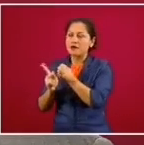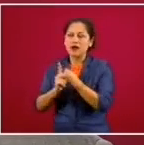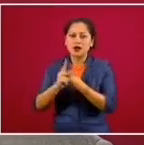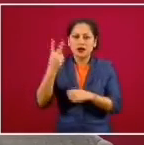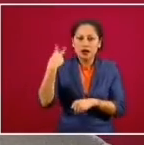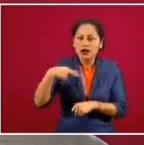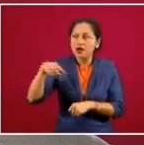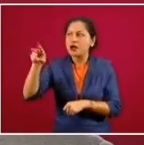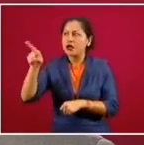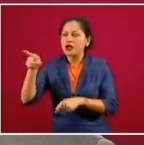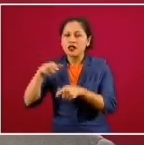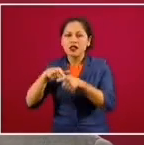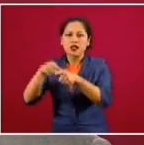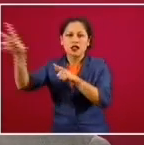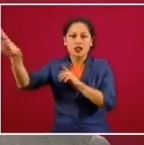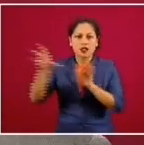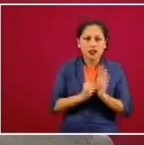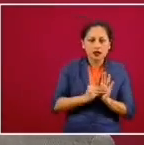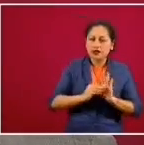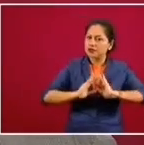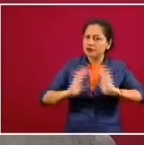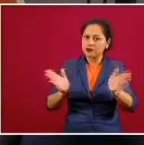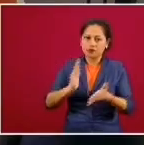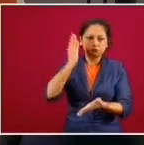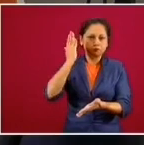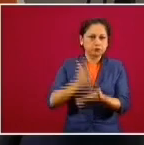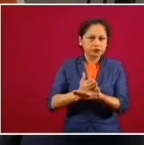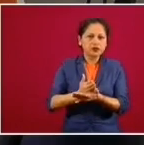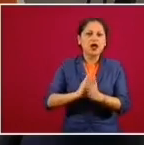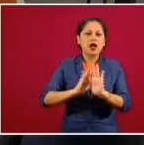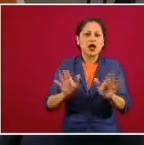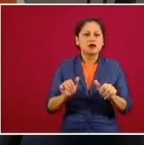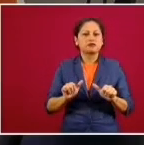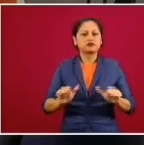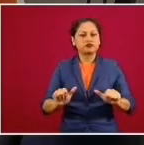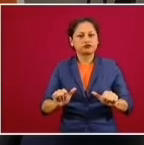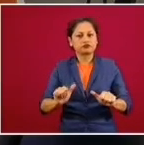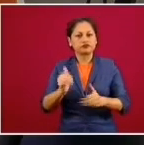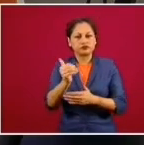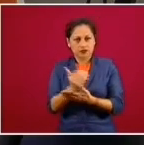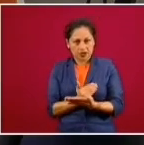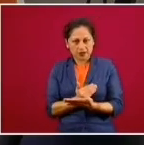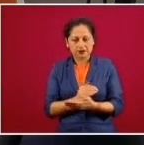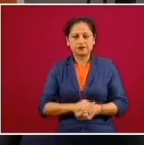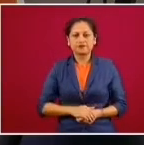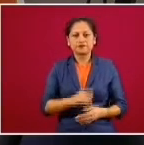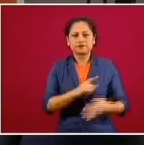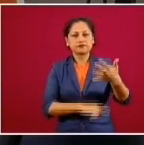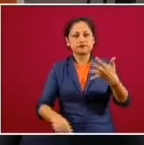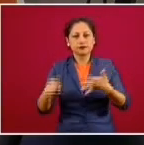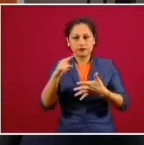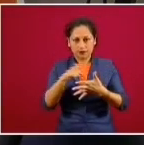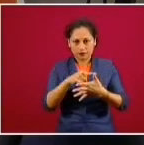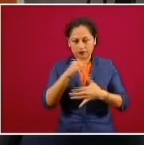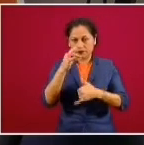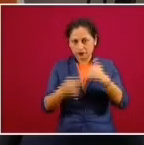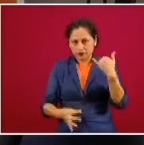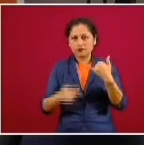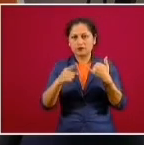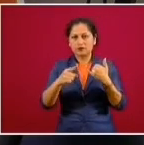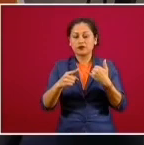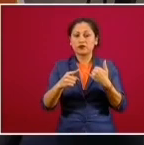No se propagó en el territorio nacional. Y por último, mantener, aún después del 30 de mayo, cuando acaba